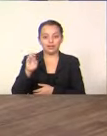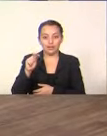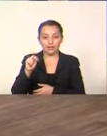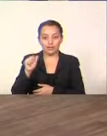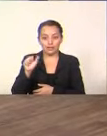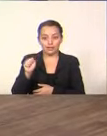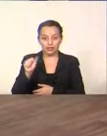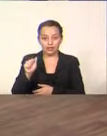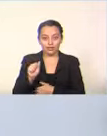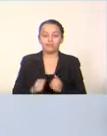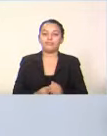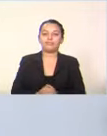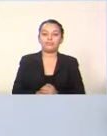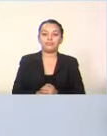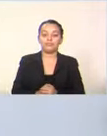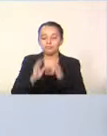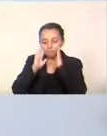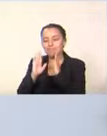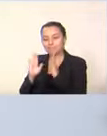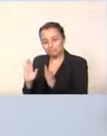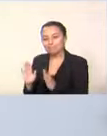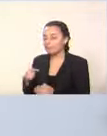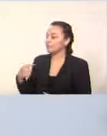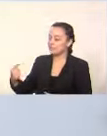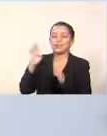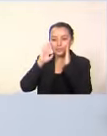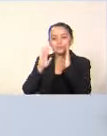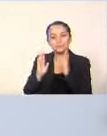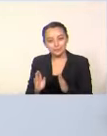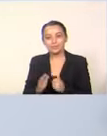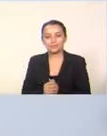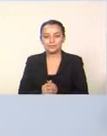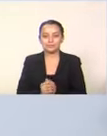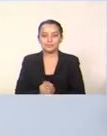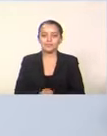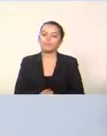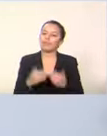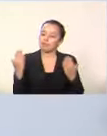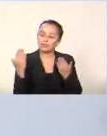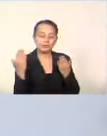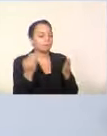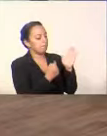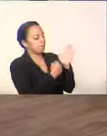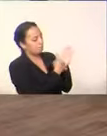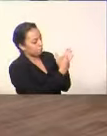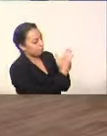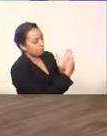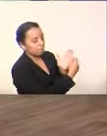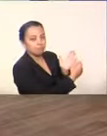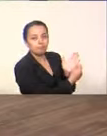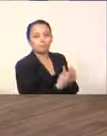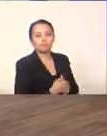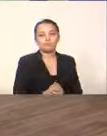Parece que sí pusiste mucha atención. Siempre pongo atención. Vamos a ver si ya en la operación realmente es así. Ahora,